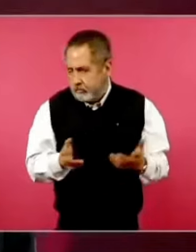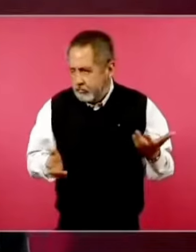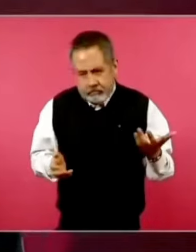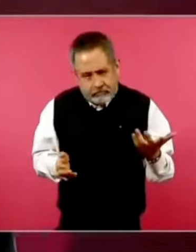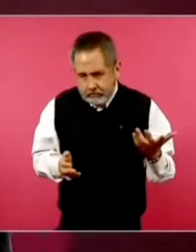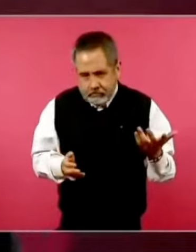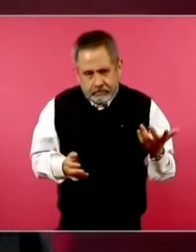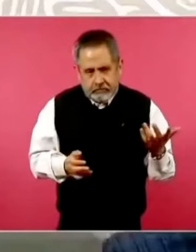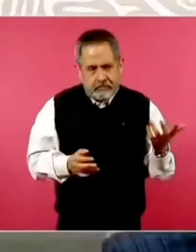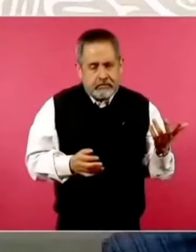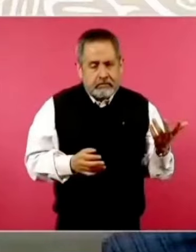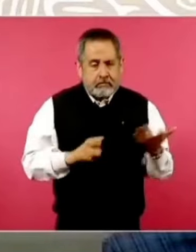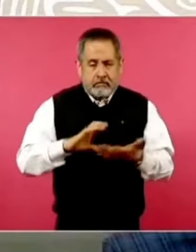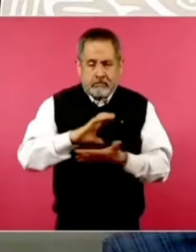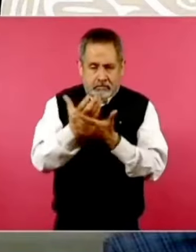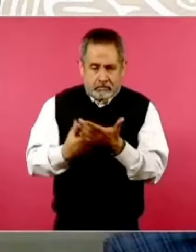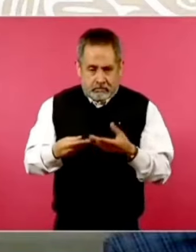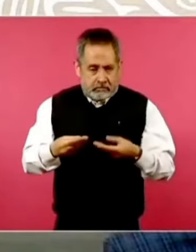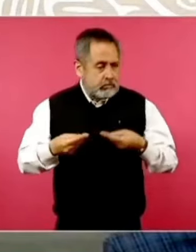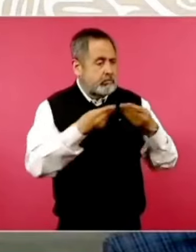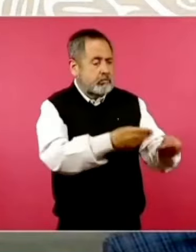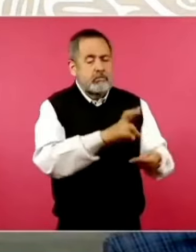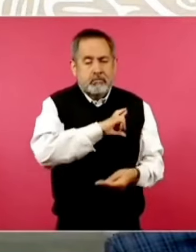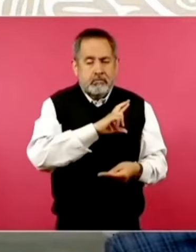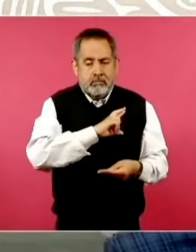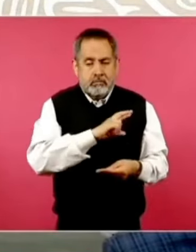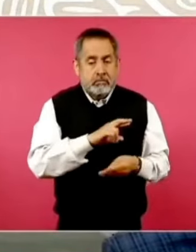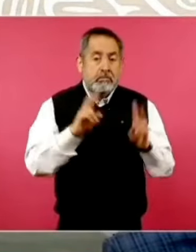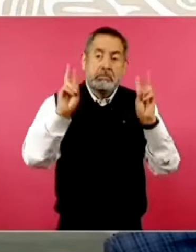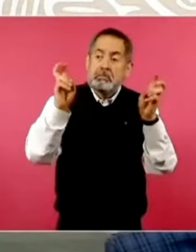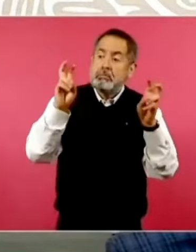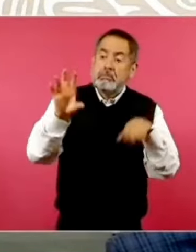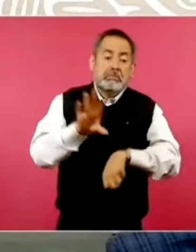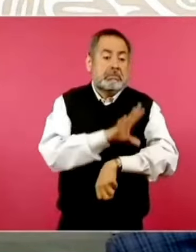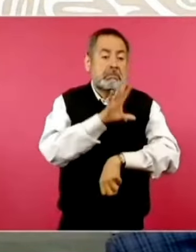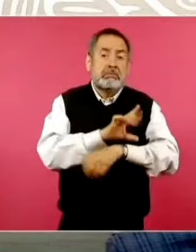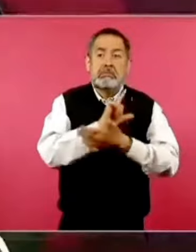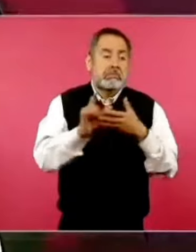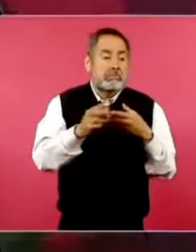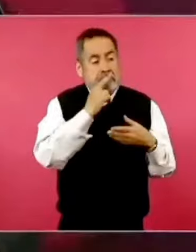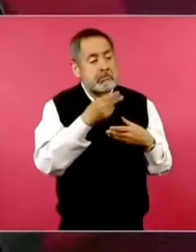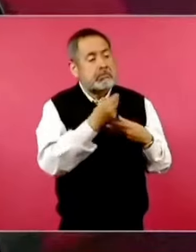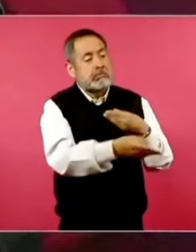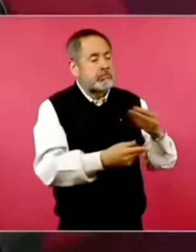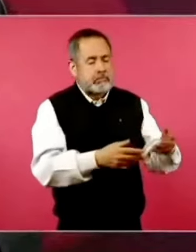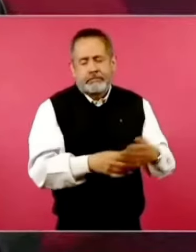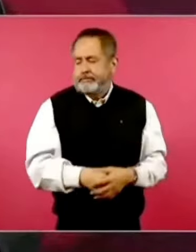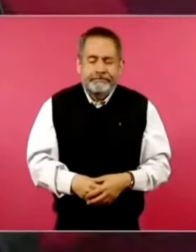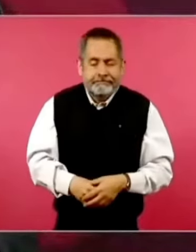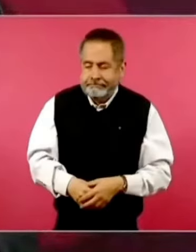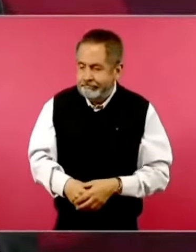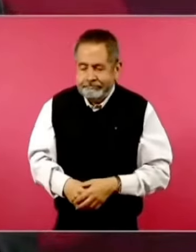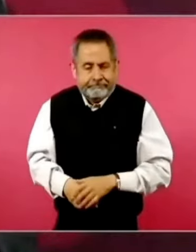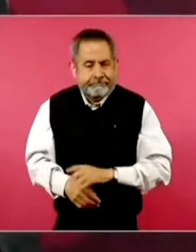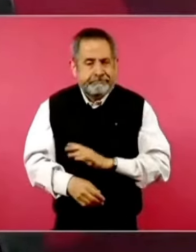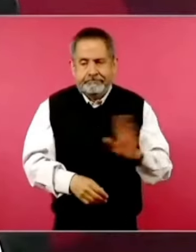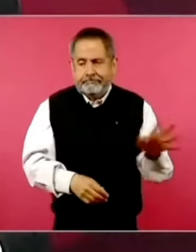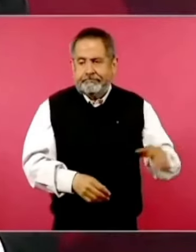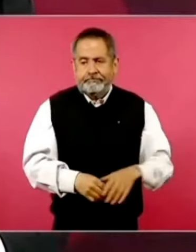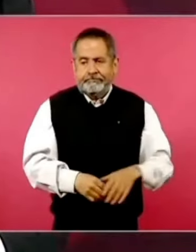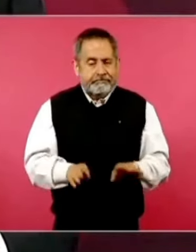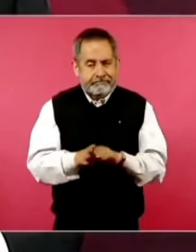entregar contratos para la supuesta energía limpia cuando realmente no